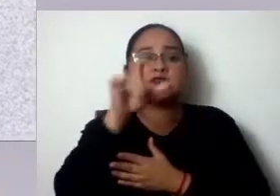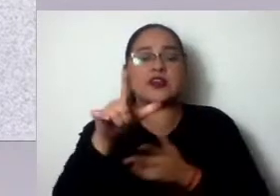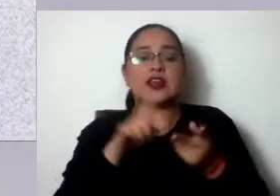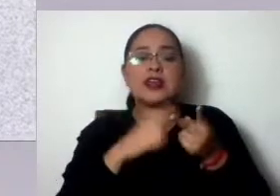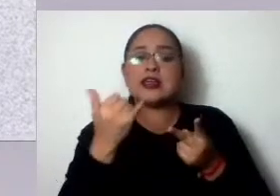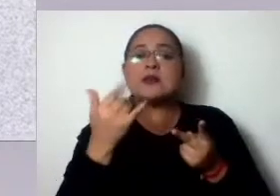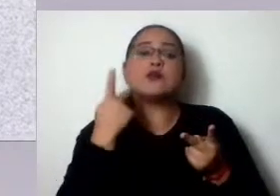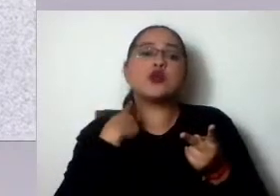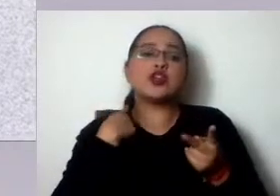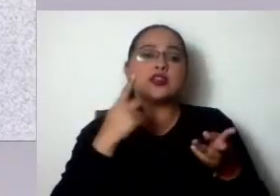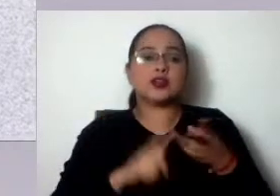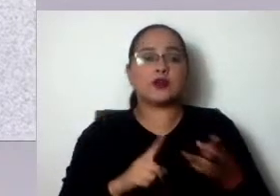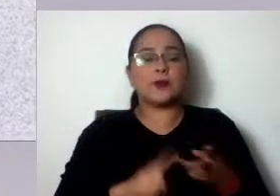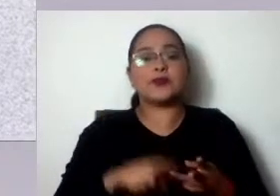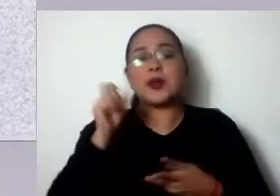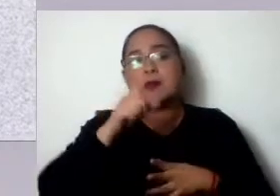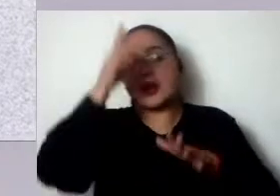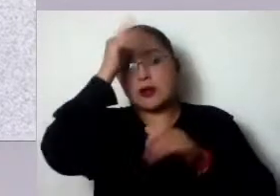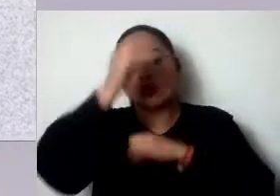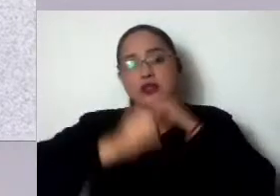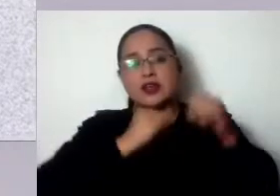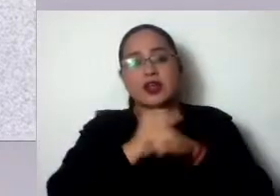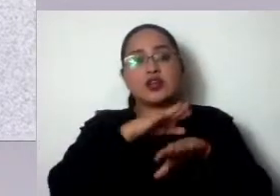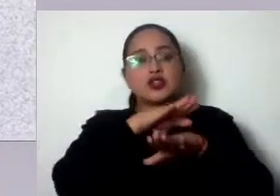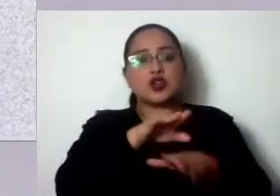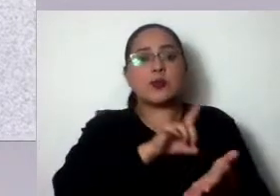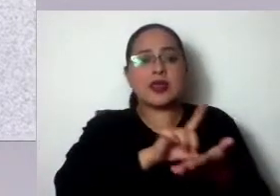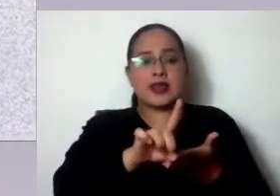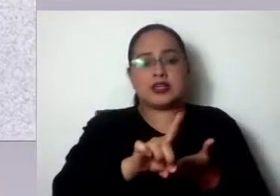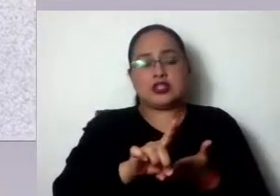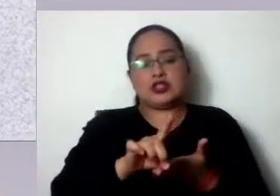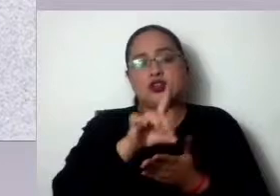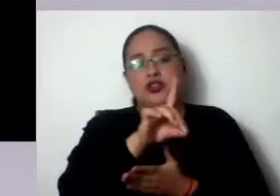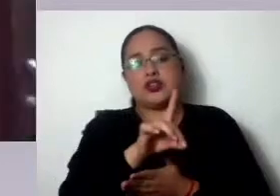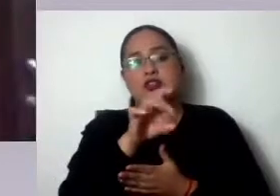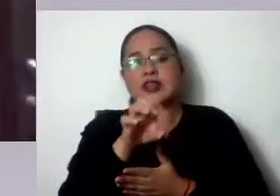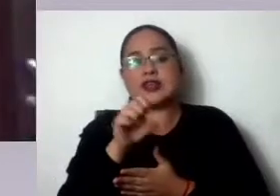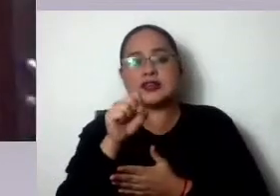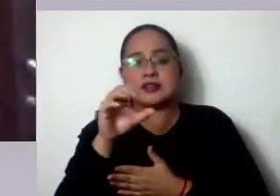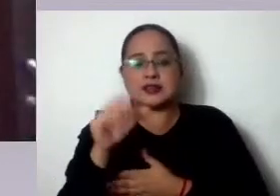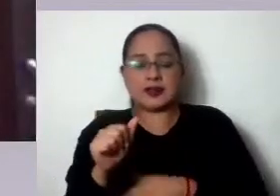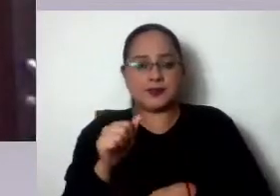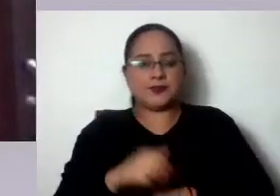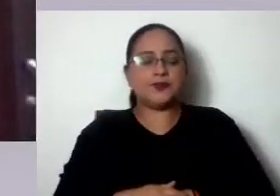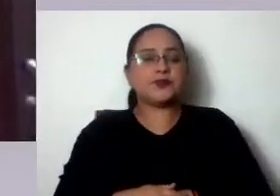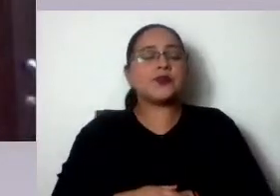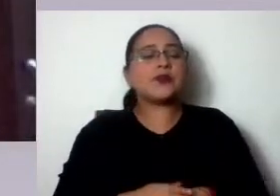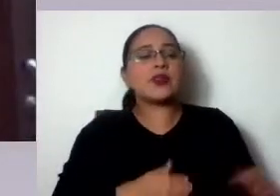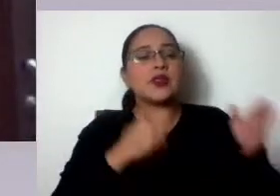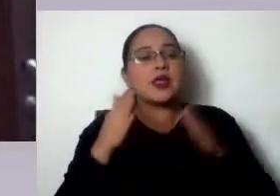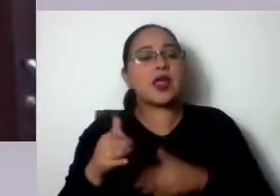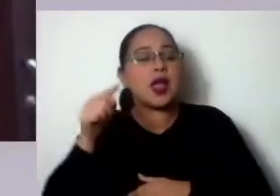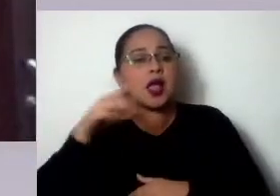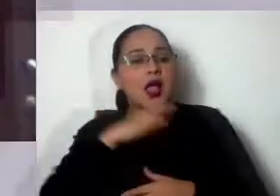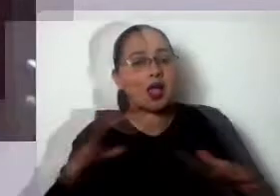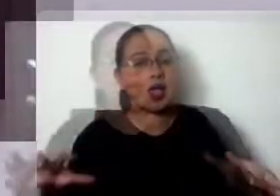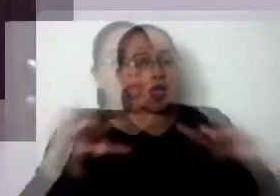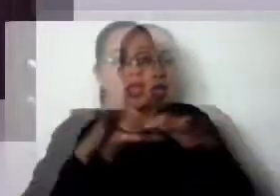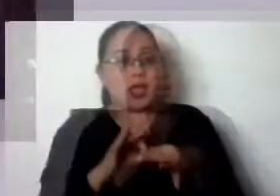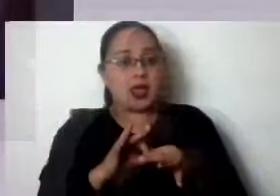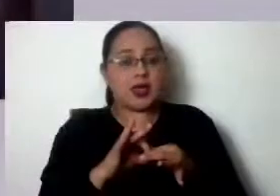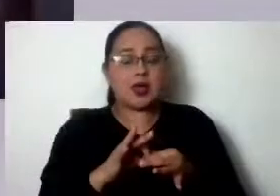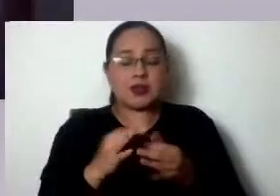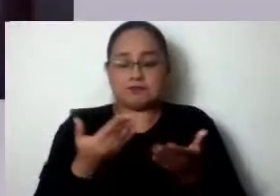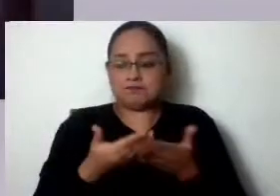internacional de los derechos económicos sociales y culturales ello en consideración que los desca